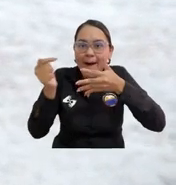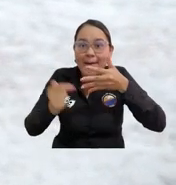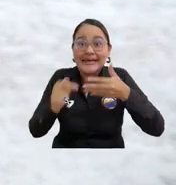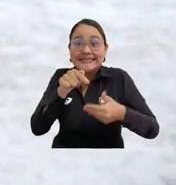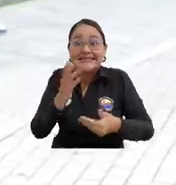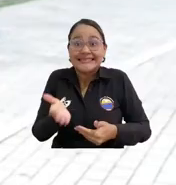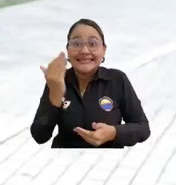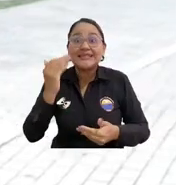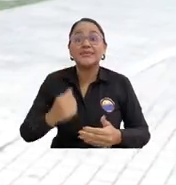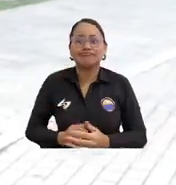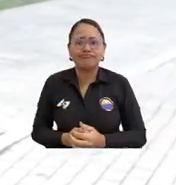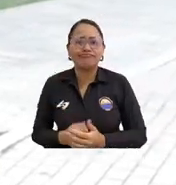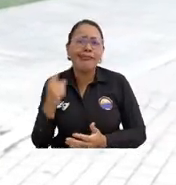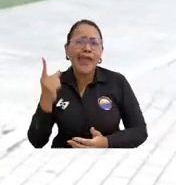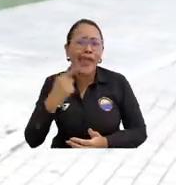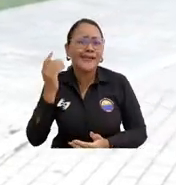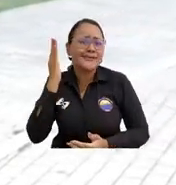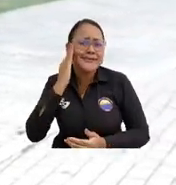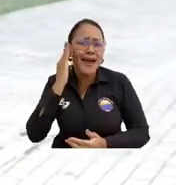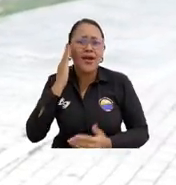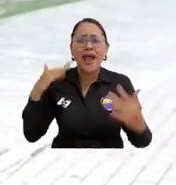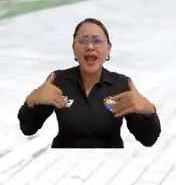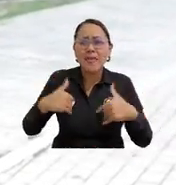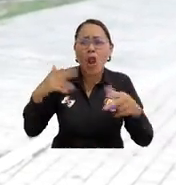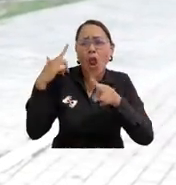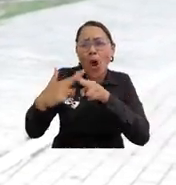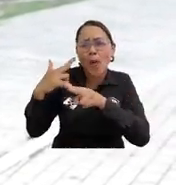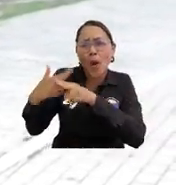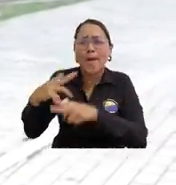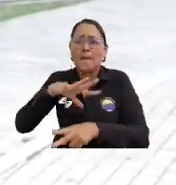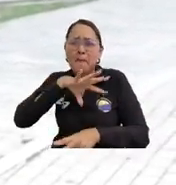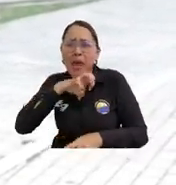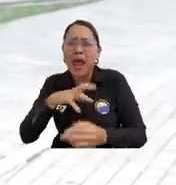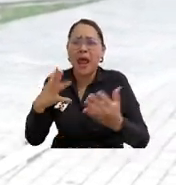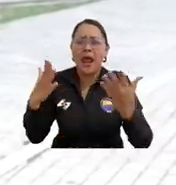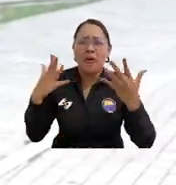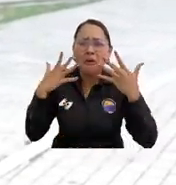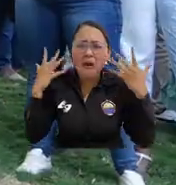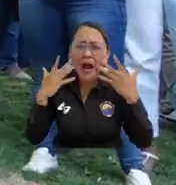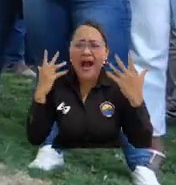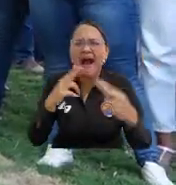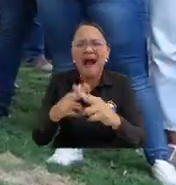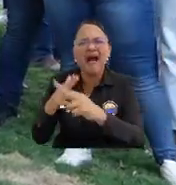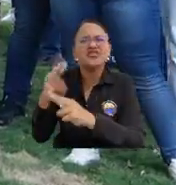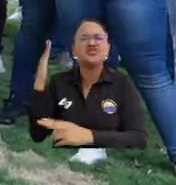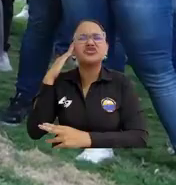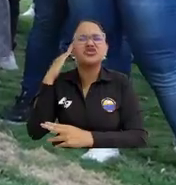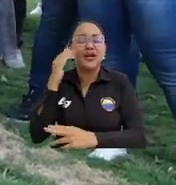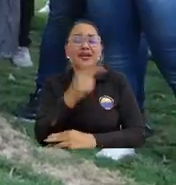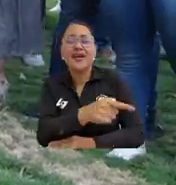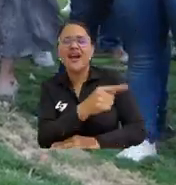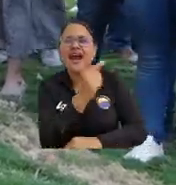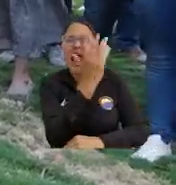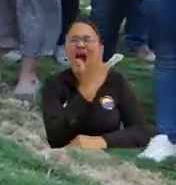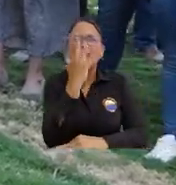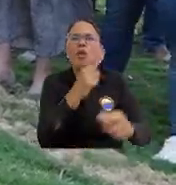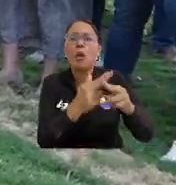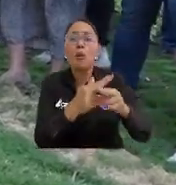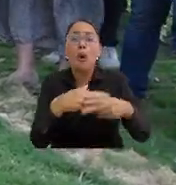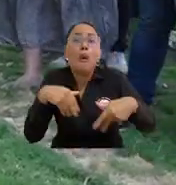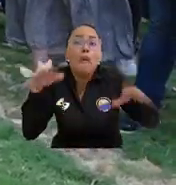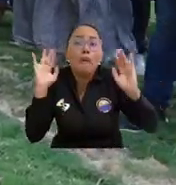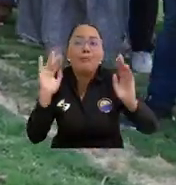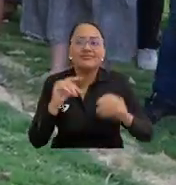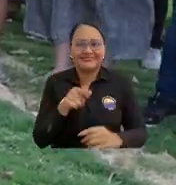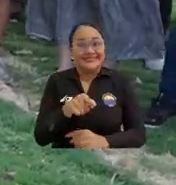muy importante. Siempre se le da importancia a lo que son pues, los animales carismáticos, por así decir, perros, gatos, y no le damos tanta importancia a los